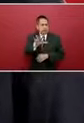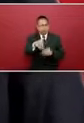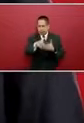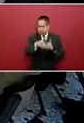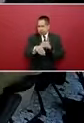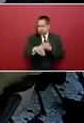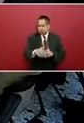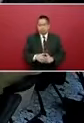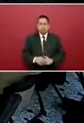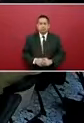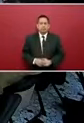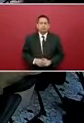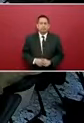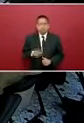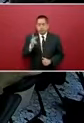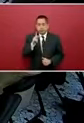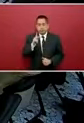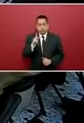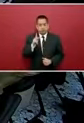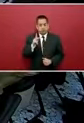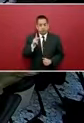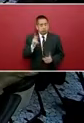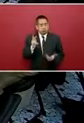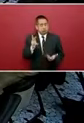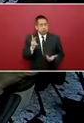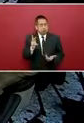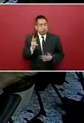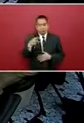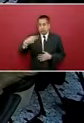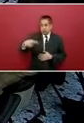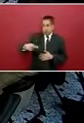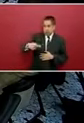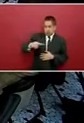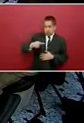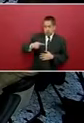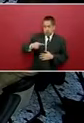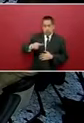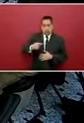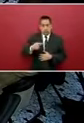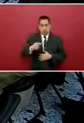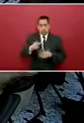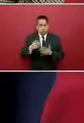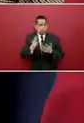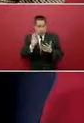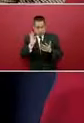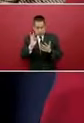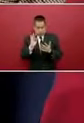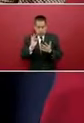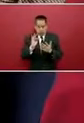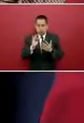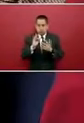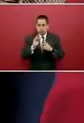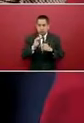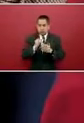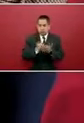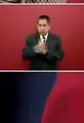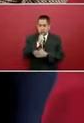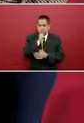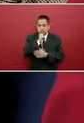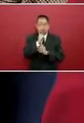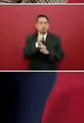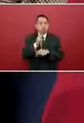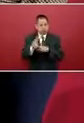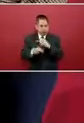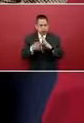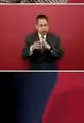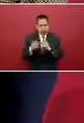general. Pero lo que pregunta él, y además si no lo tenemos ya definido, lo